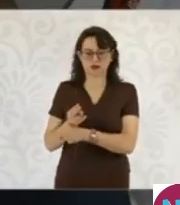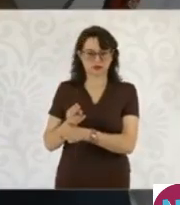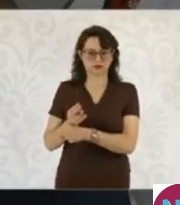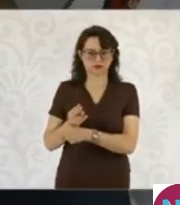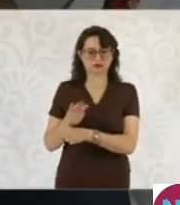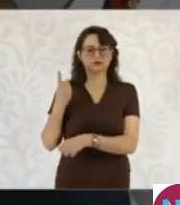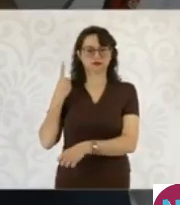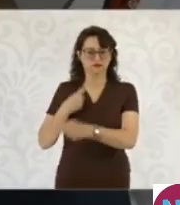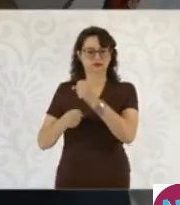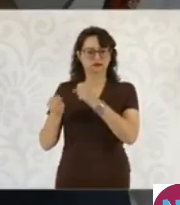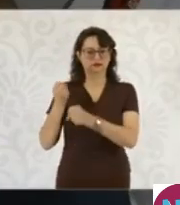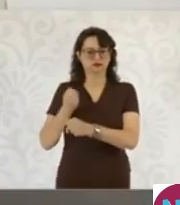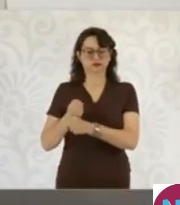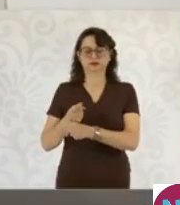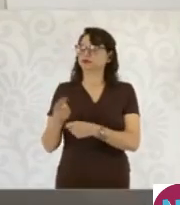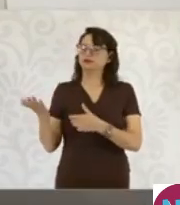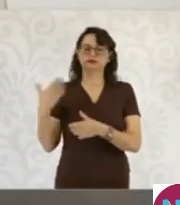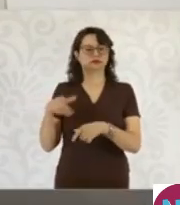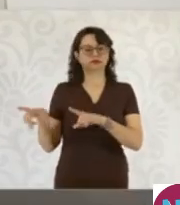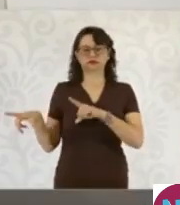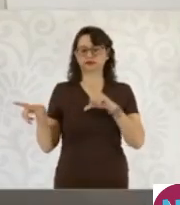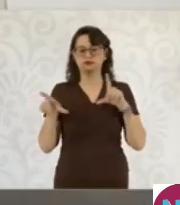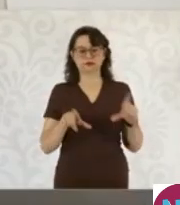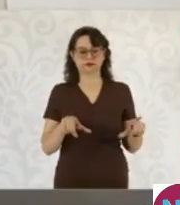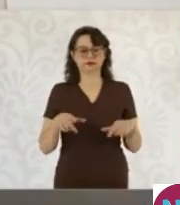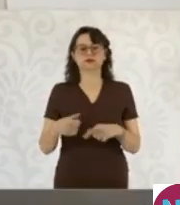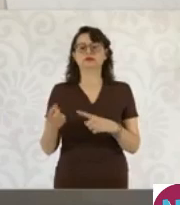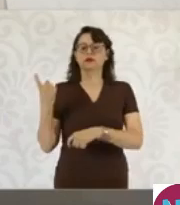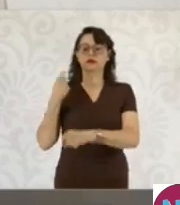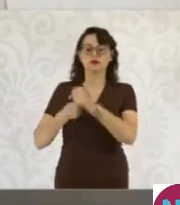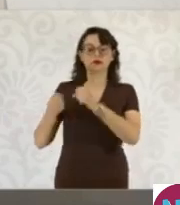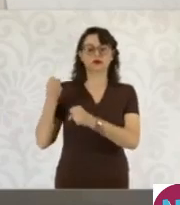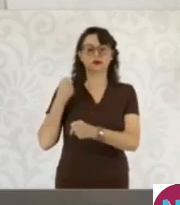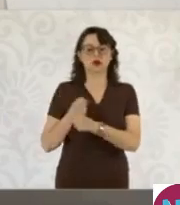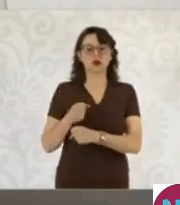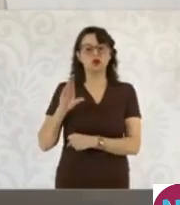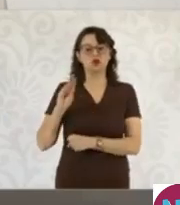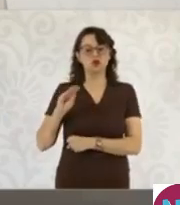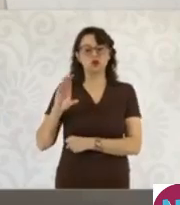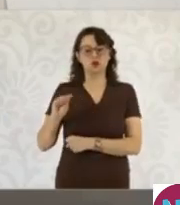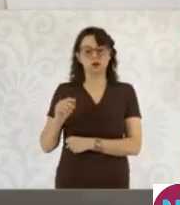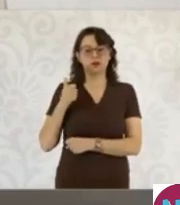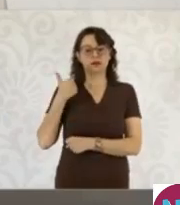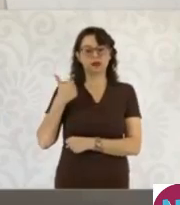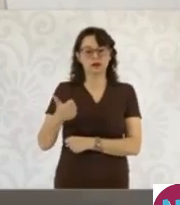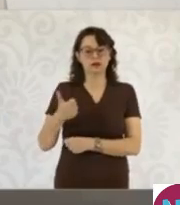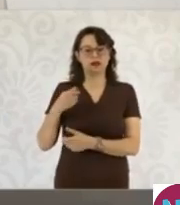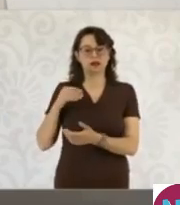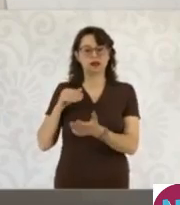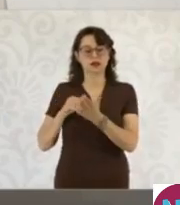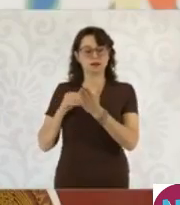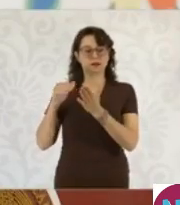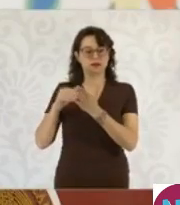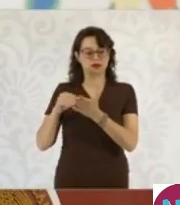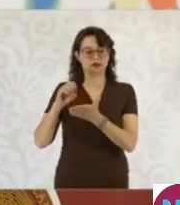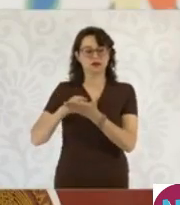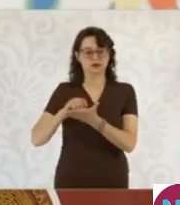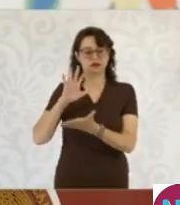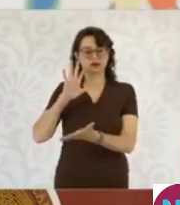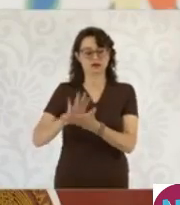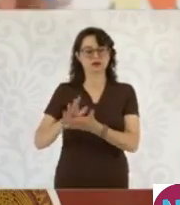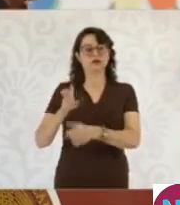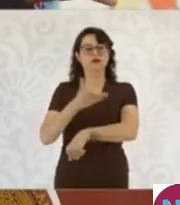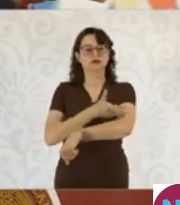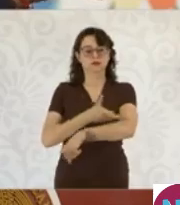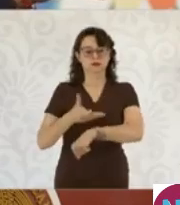año pasado, si nos pueden regresar la anterior, se realizaron 96 millones de consultas de medicina